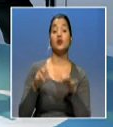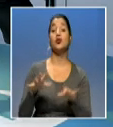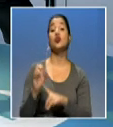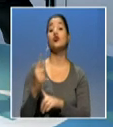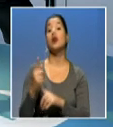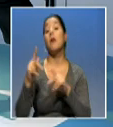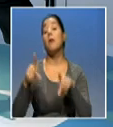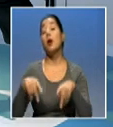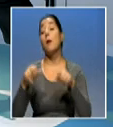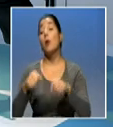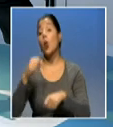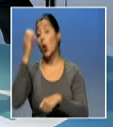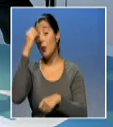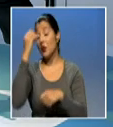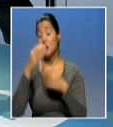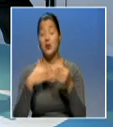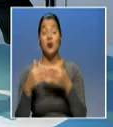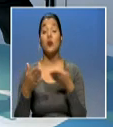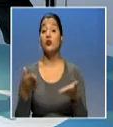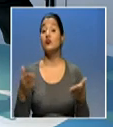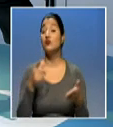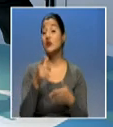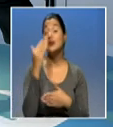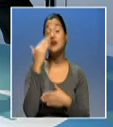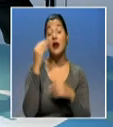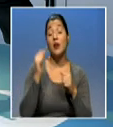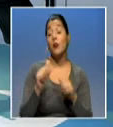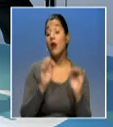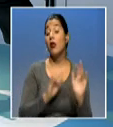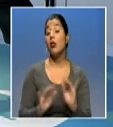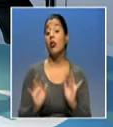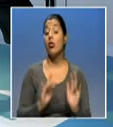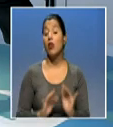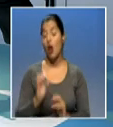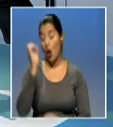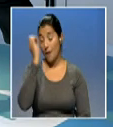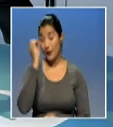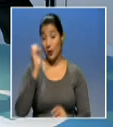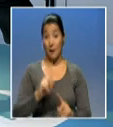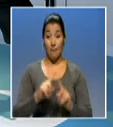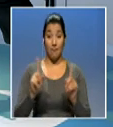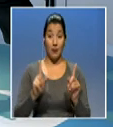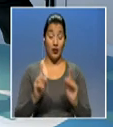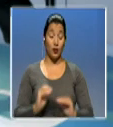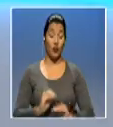y usted sabe que el papel aguanta lo que le pongan, pero por supuesto que